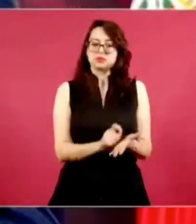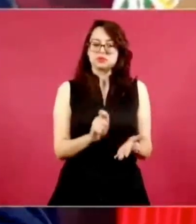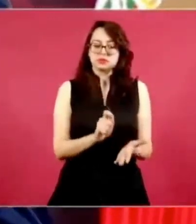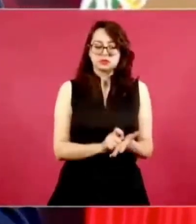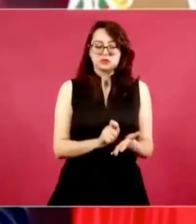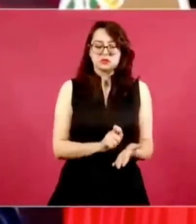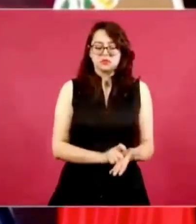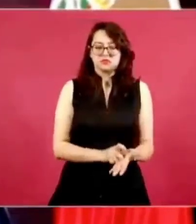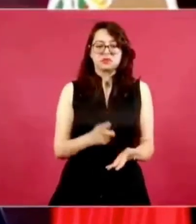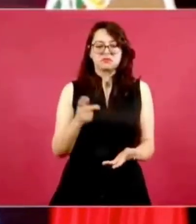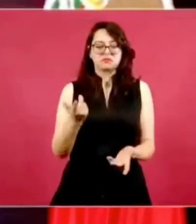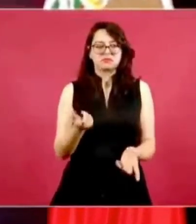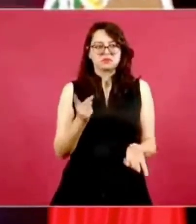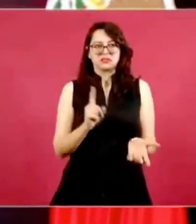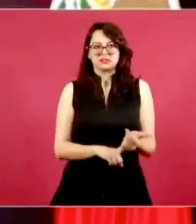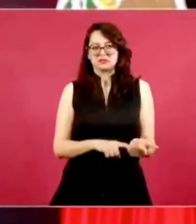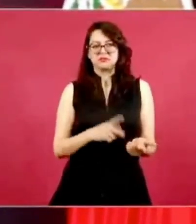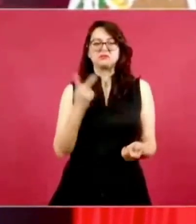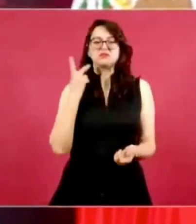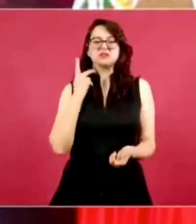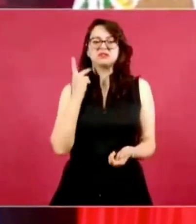Miguel Hidalgo y Costilla.